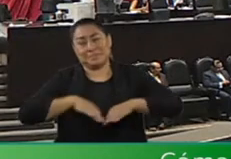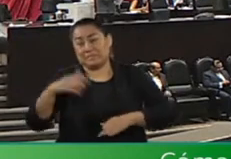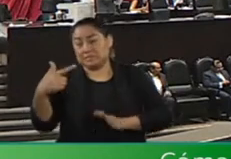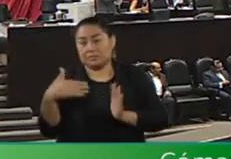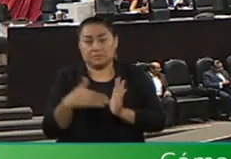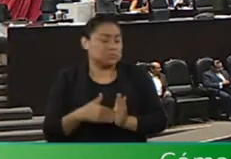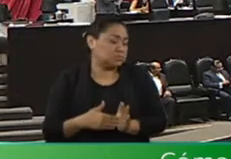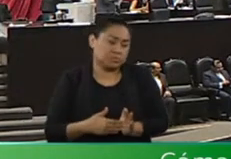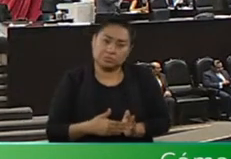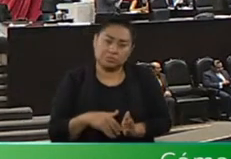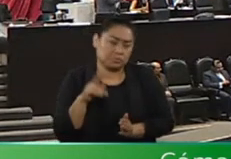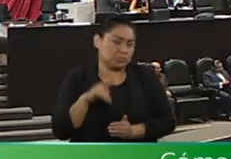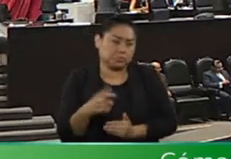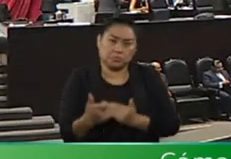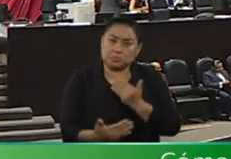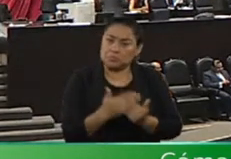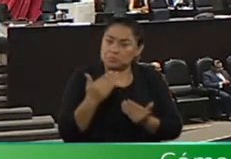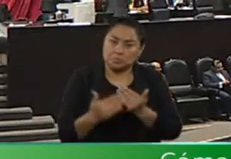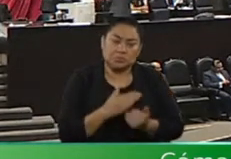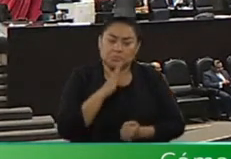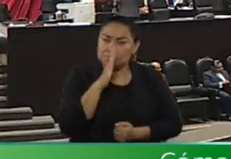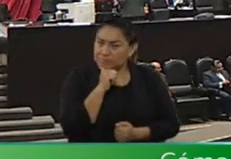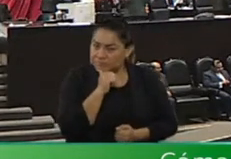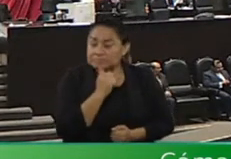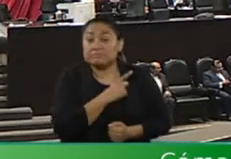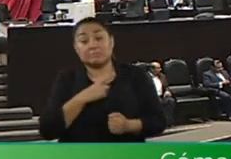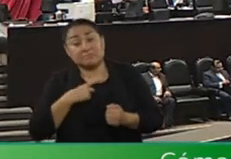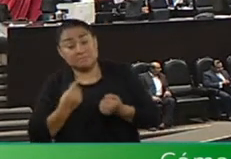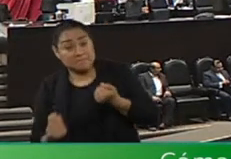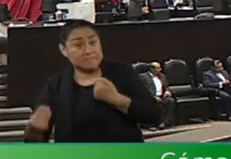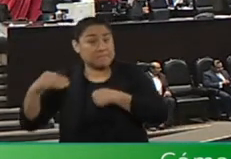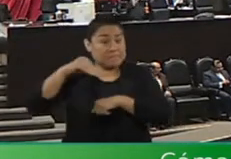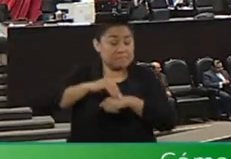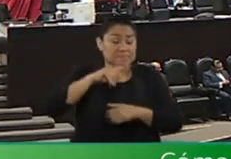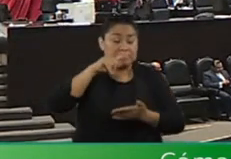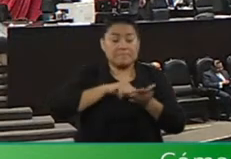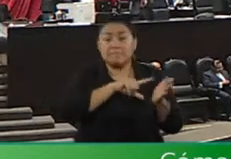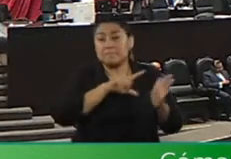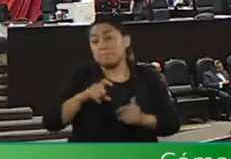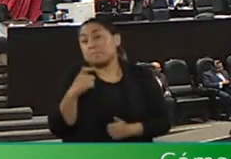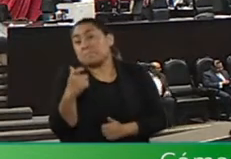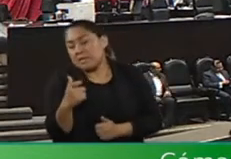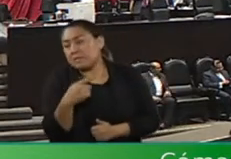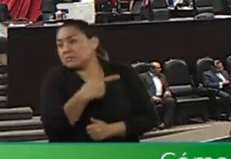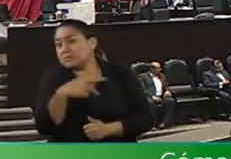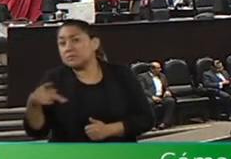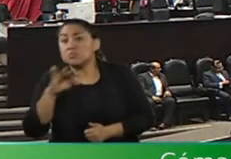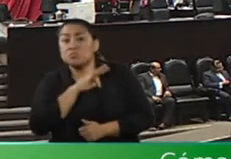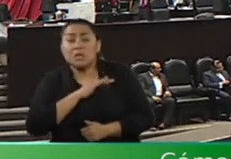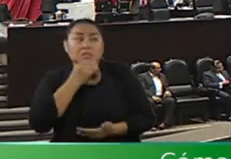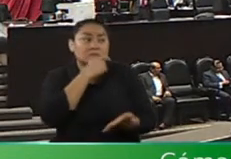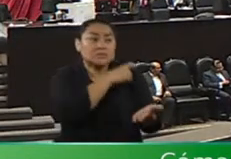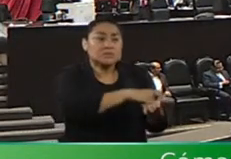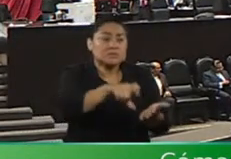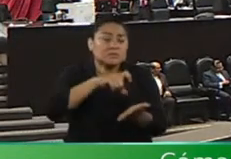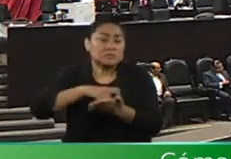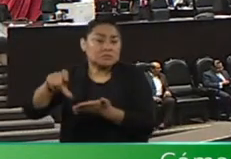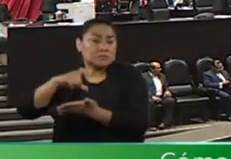resulta totalmente ineficiente. Le hacen falta 1,700 pesos más para poder alimentar a su familia.